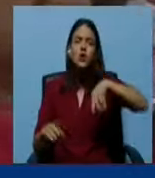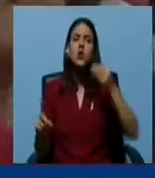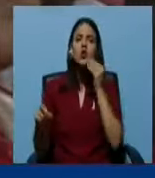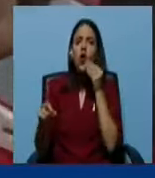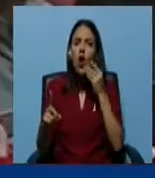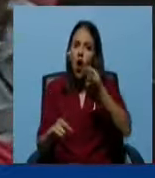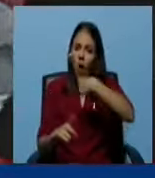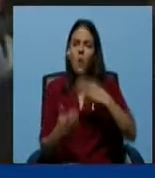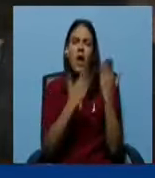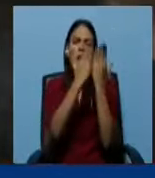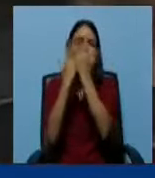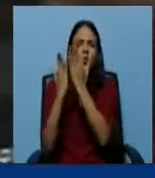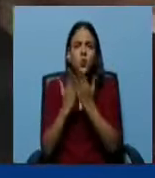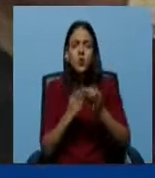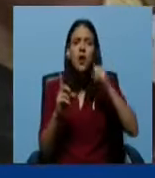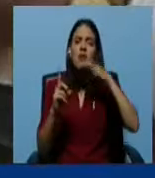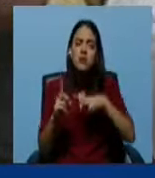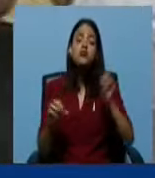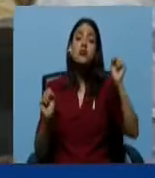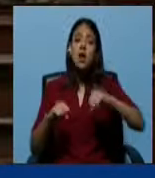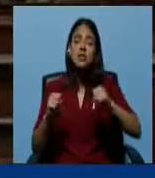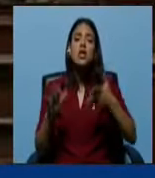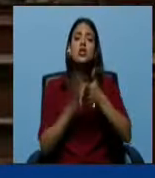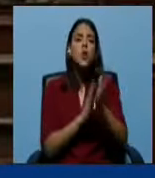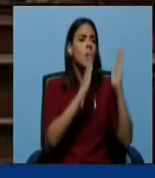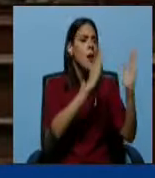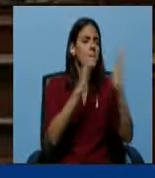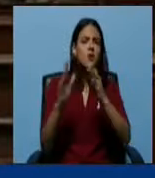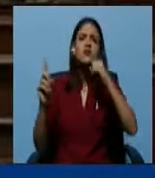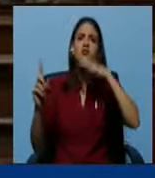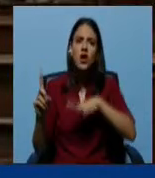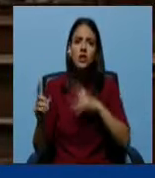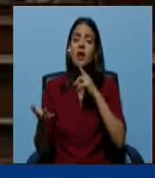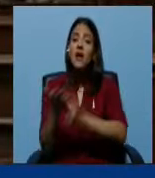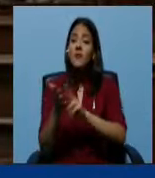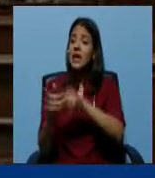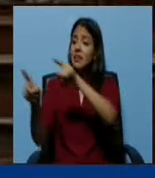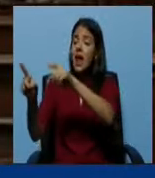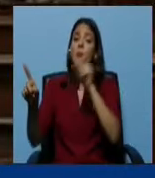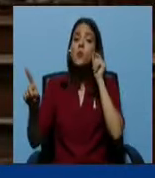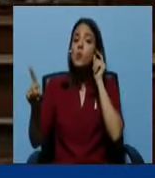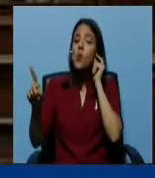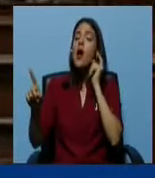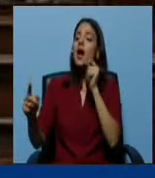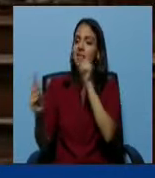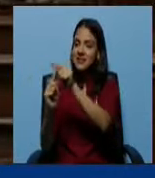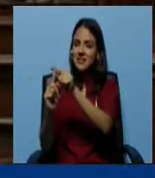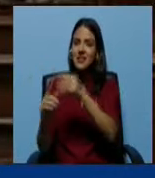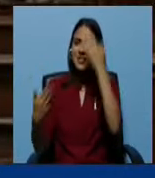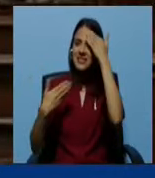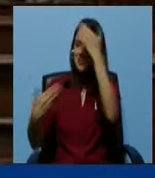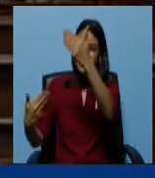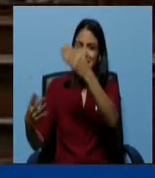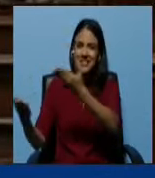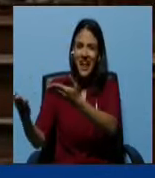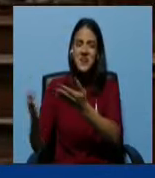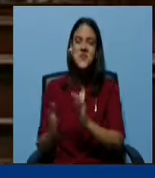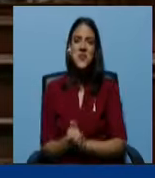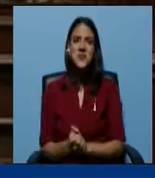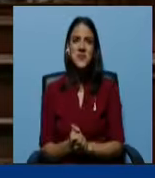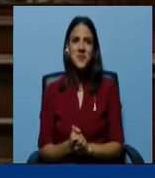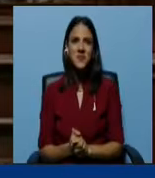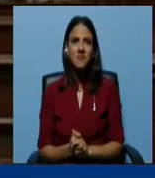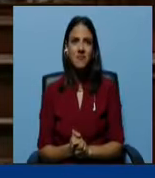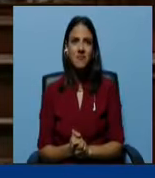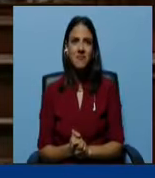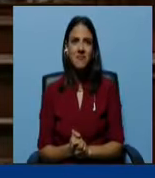Socialista. Los procesos históricos. Ah, negrita, ahí está la negrita, mira. ¿Me saludaste, Fernando?